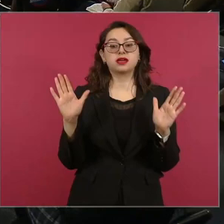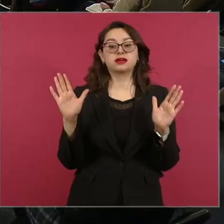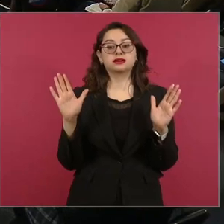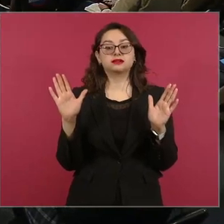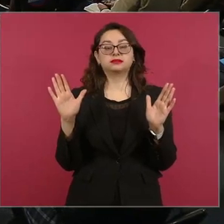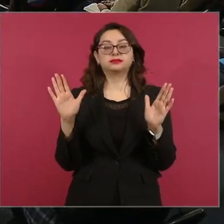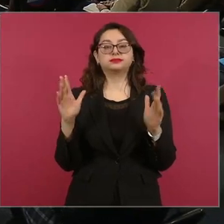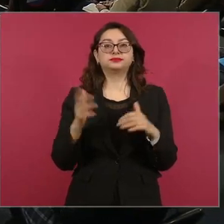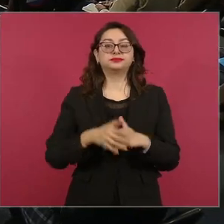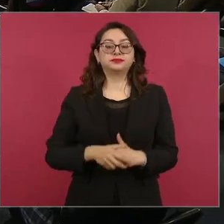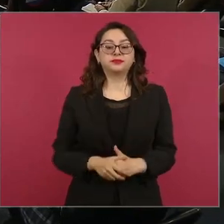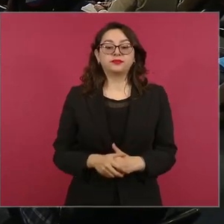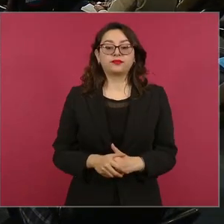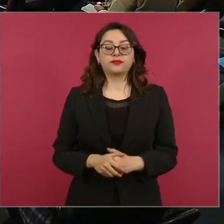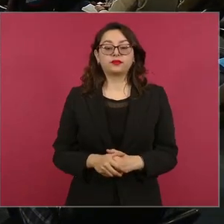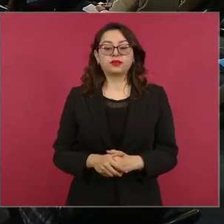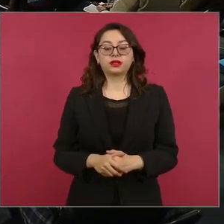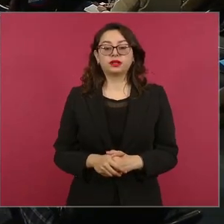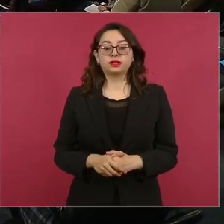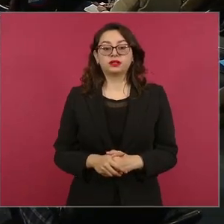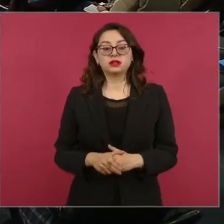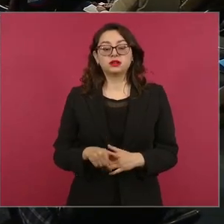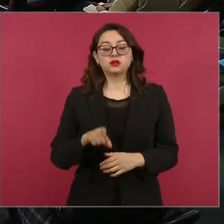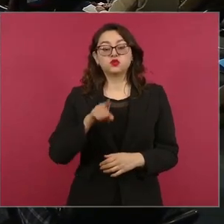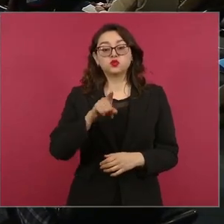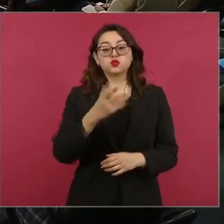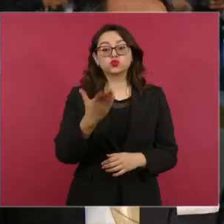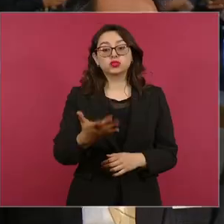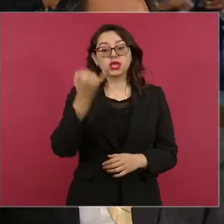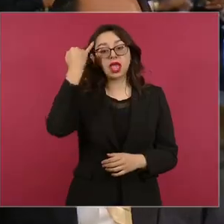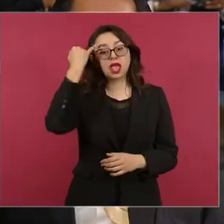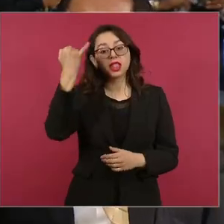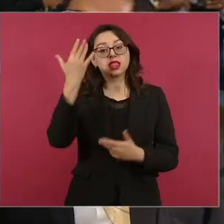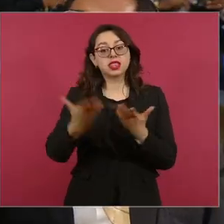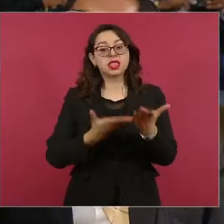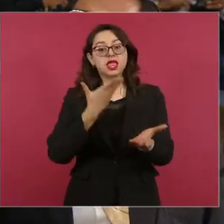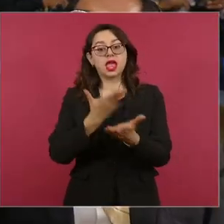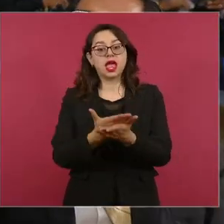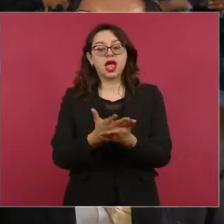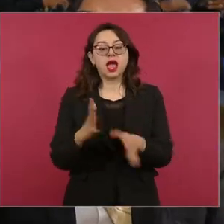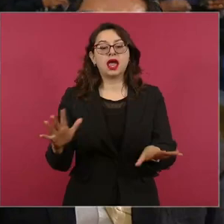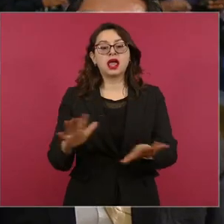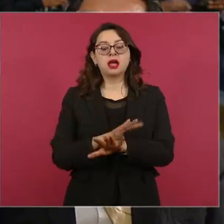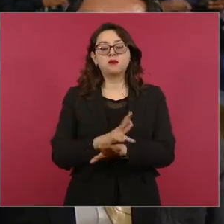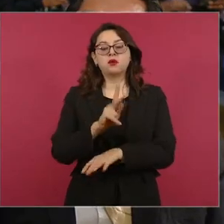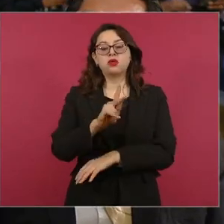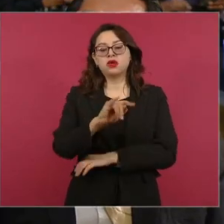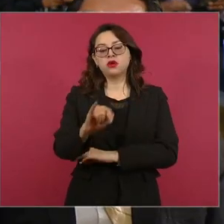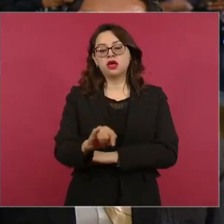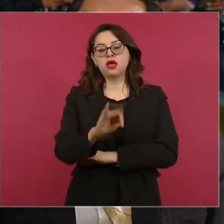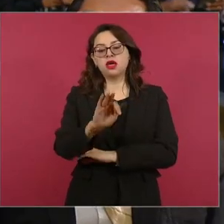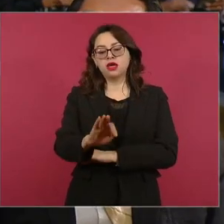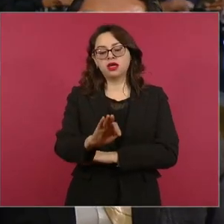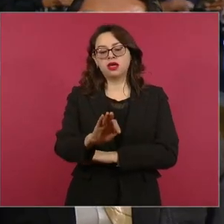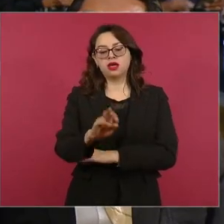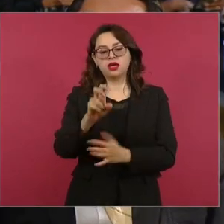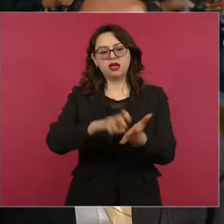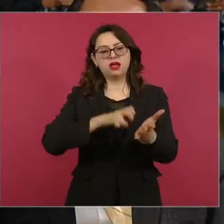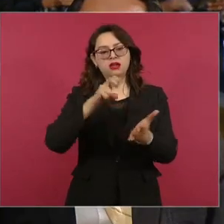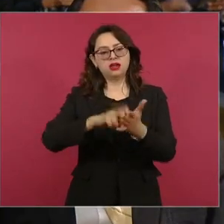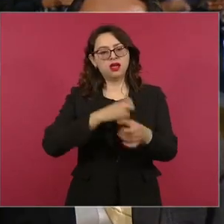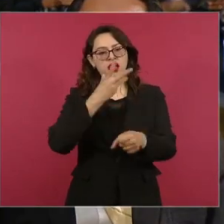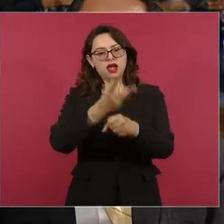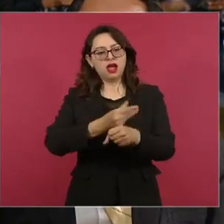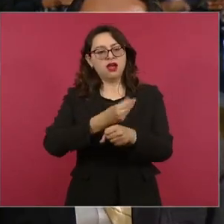la próxima iniciativa que presente para modificar al Poder Judicial, han dicho que por qué